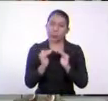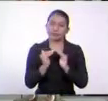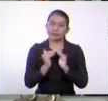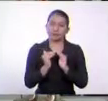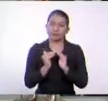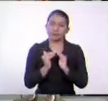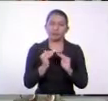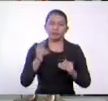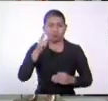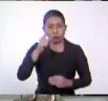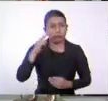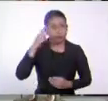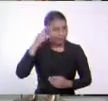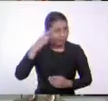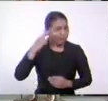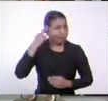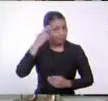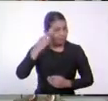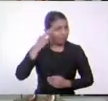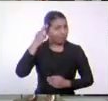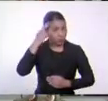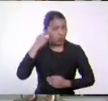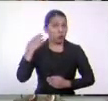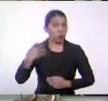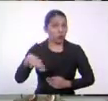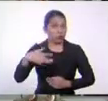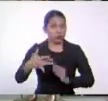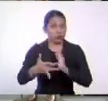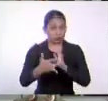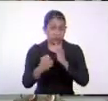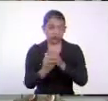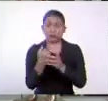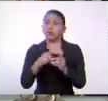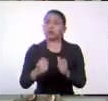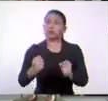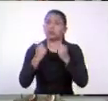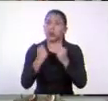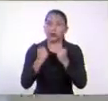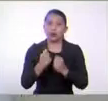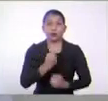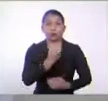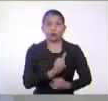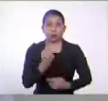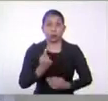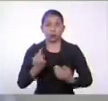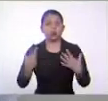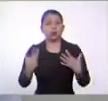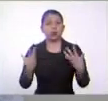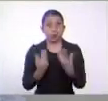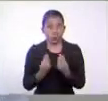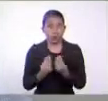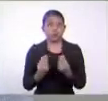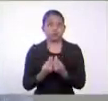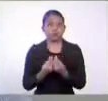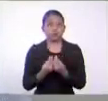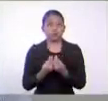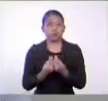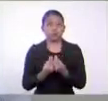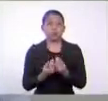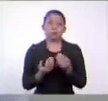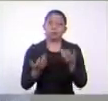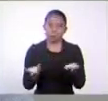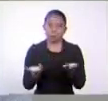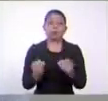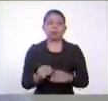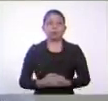una reflexión sobre el poder de la tecnología, la humanidad y la sociedad. Así pues,